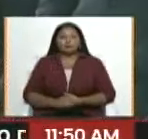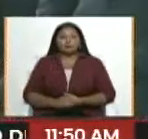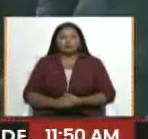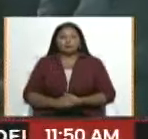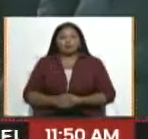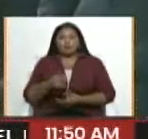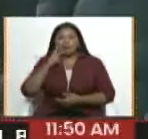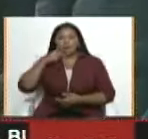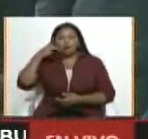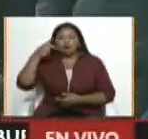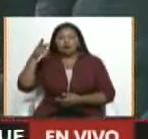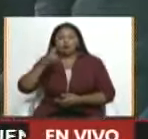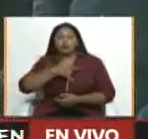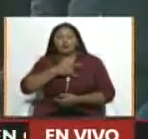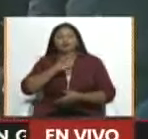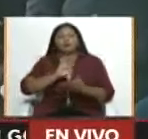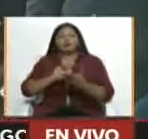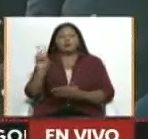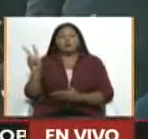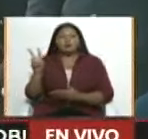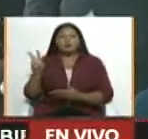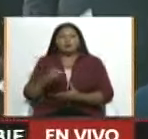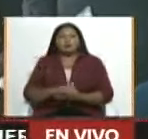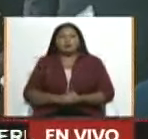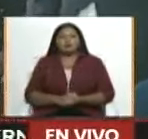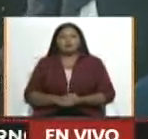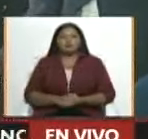politólogo de la Universidad Central de Venezuela, y